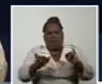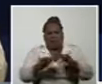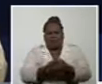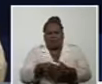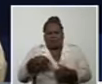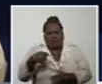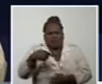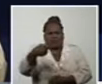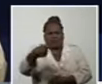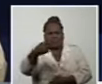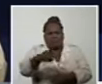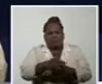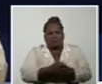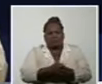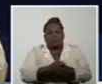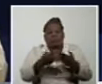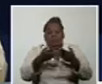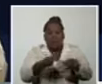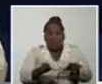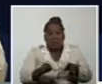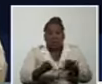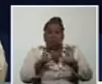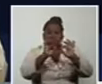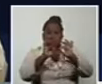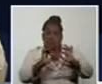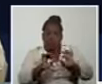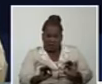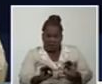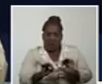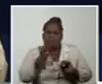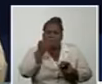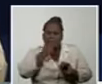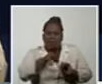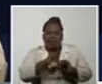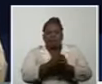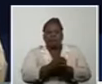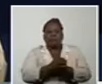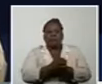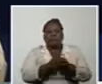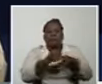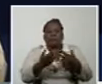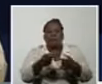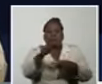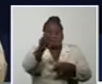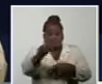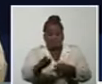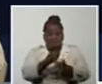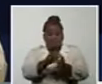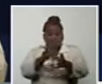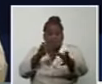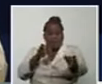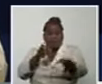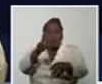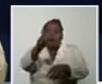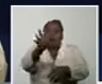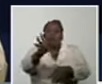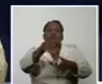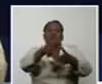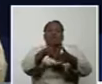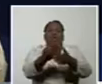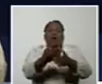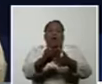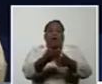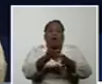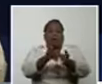pero vamos a especificarlos en centros de aislamiento, porque tienen que estar en aislamiento durante 14 días,